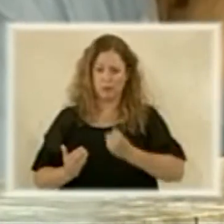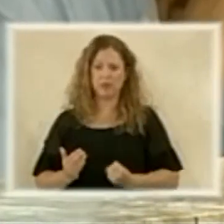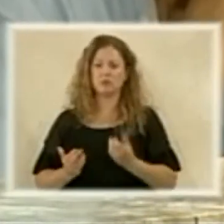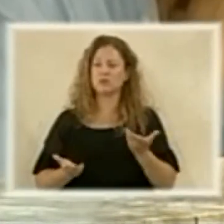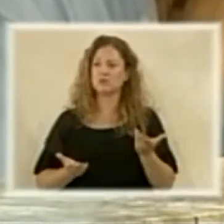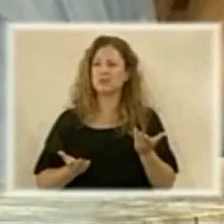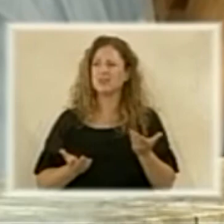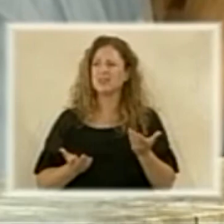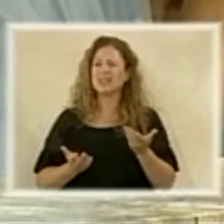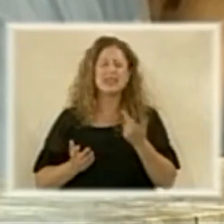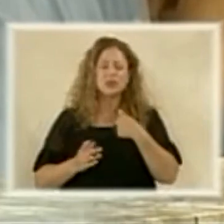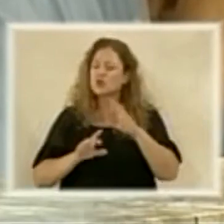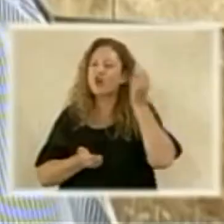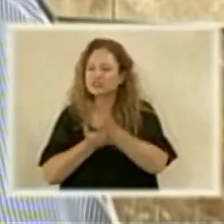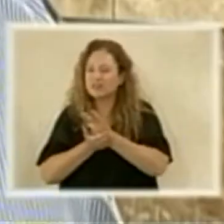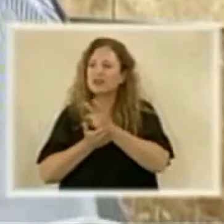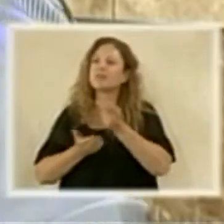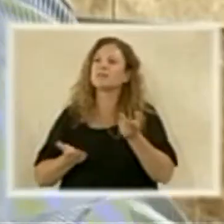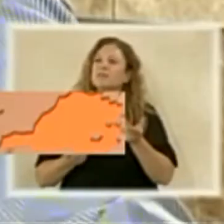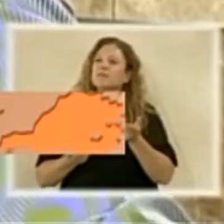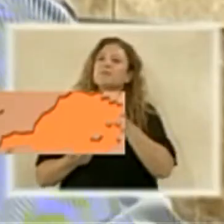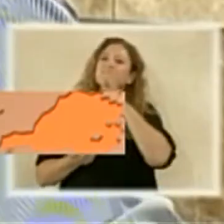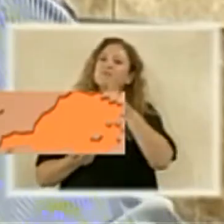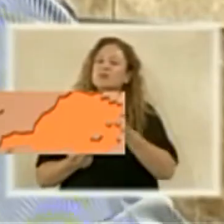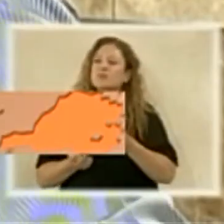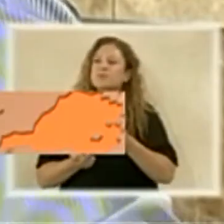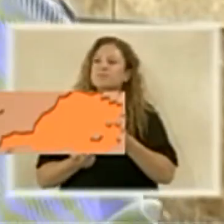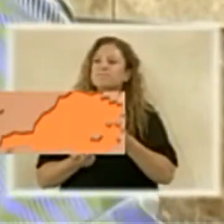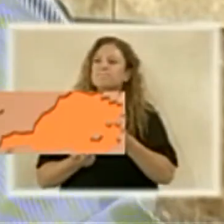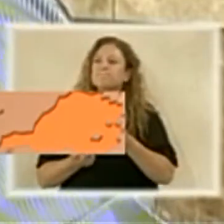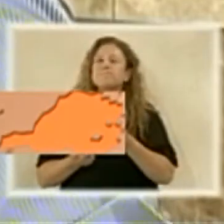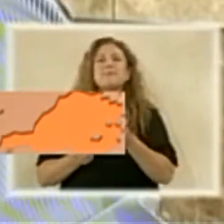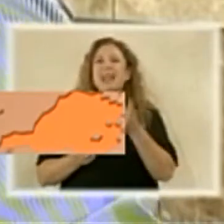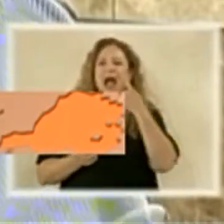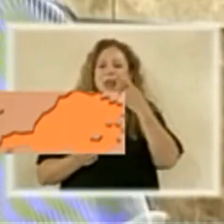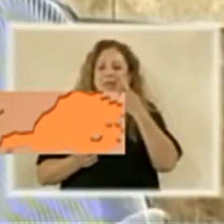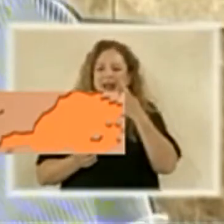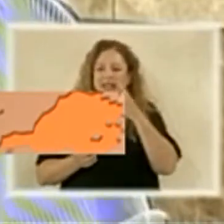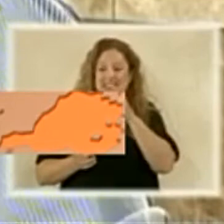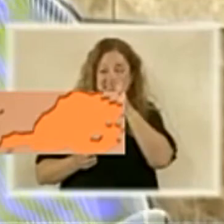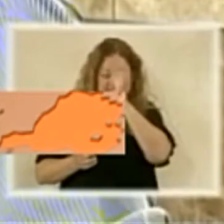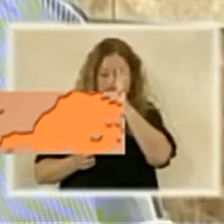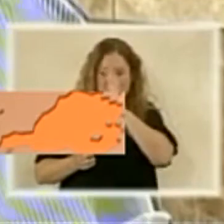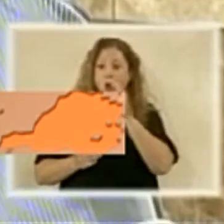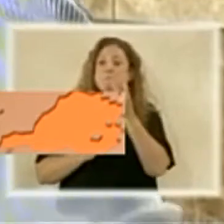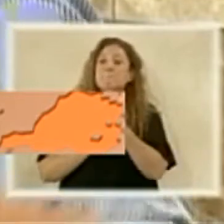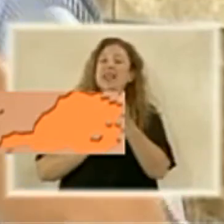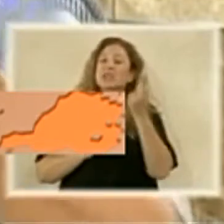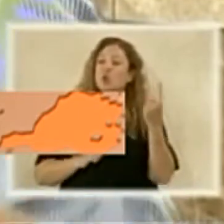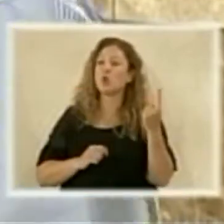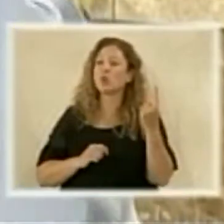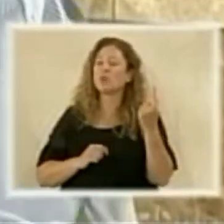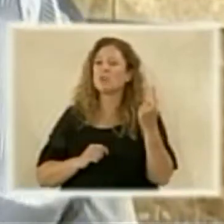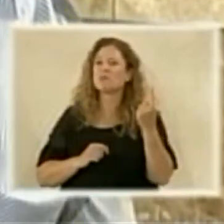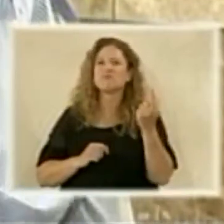consistorial, es inadmisible. Porque no es de recibo que en Almería todavía, en pleno siglo XXI, a principios del siglo XXI,